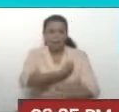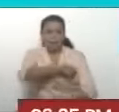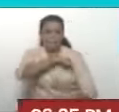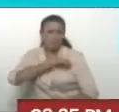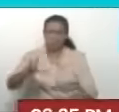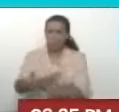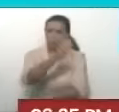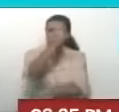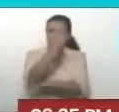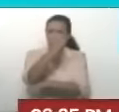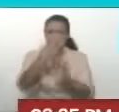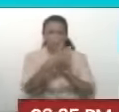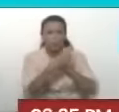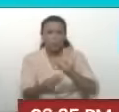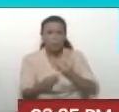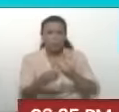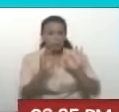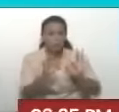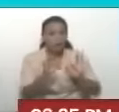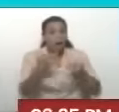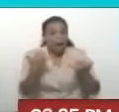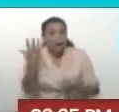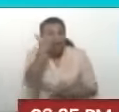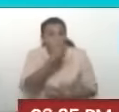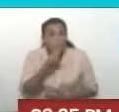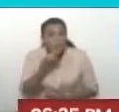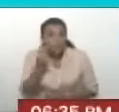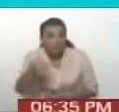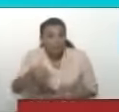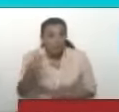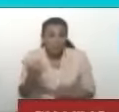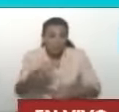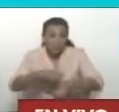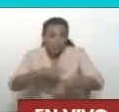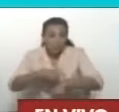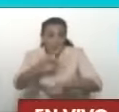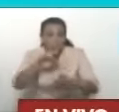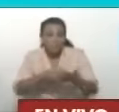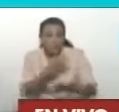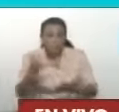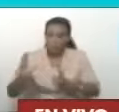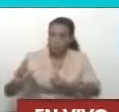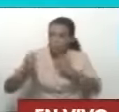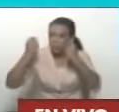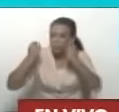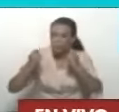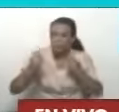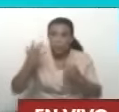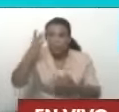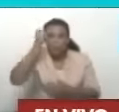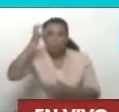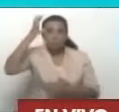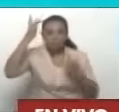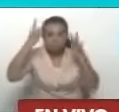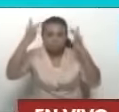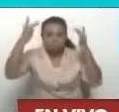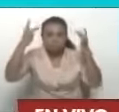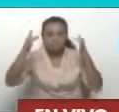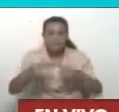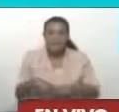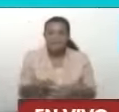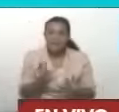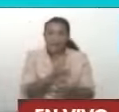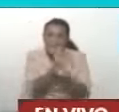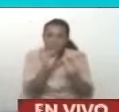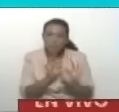bueno, representa que tienen más herramienta ahora los jóvenes venezolanos para impulsar todas sus capacidades y que en el